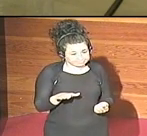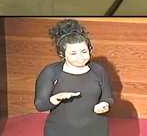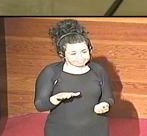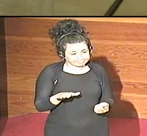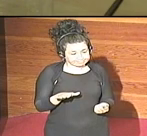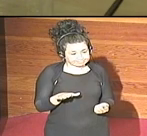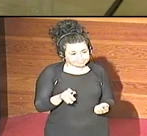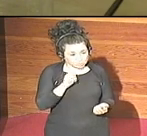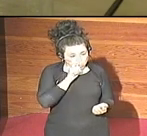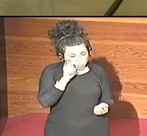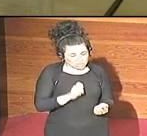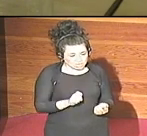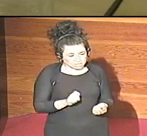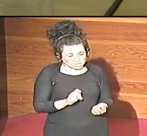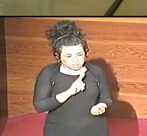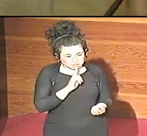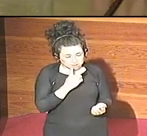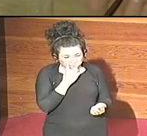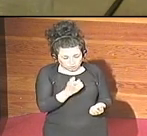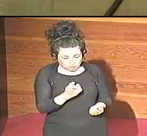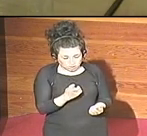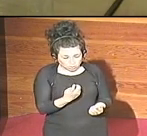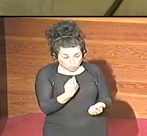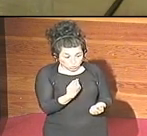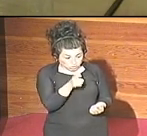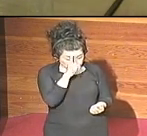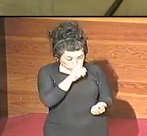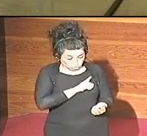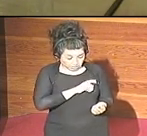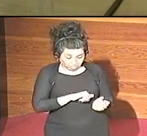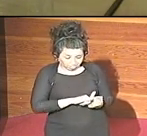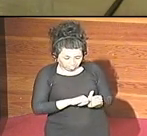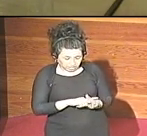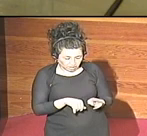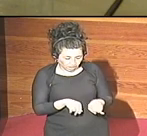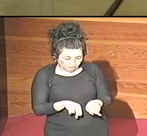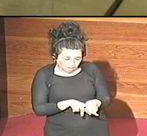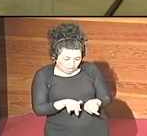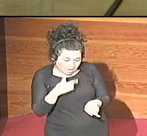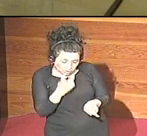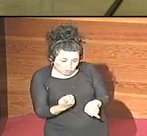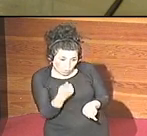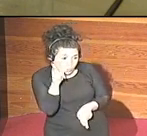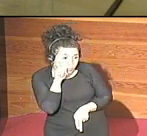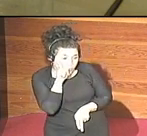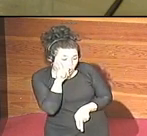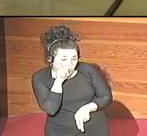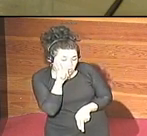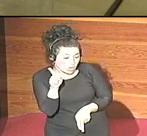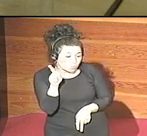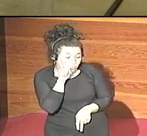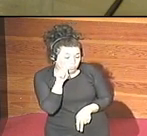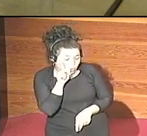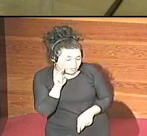los ucranianos han encontrado cerca de uno de ellos un móvil en que se ve